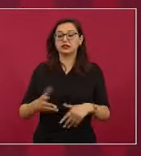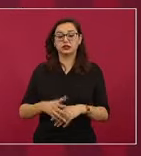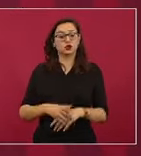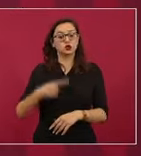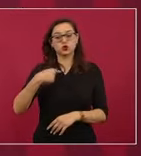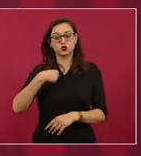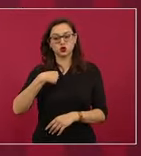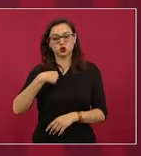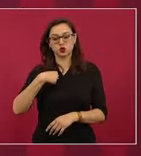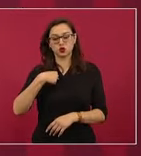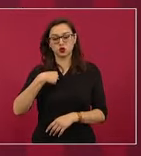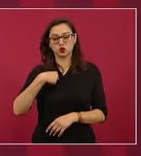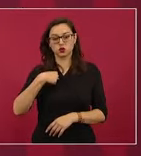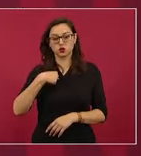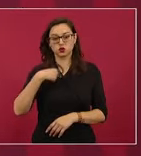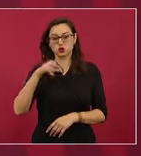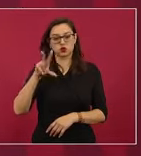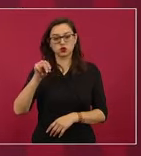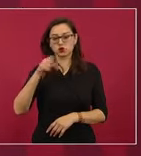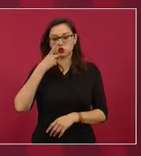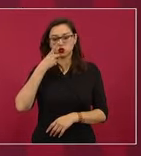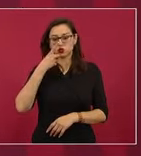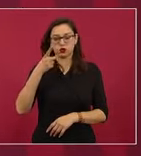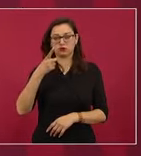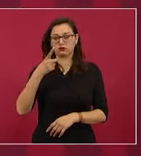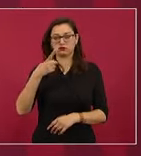censure. Nada más que informen